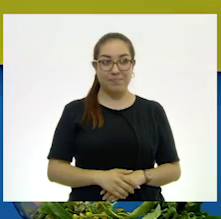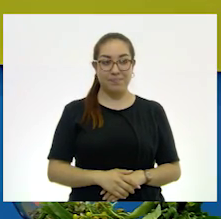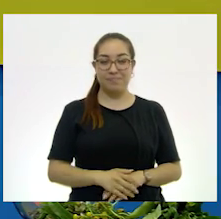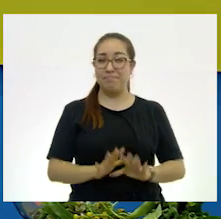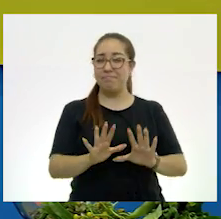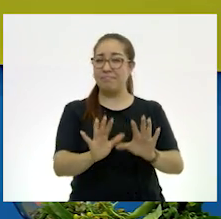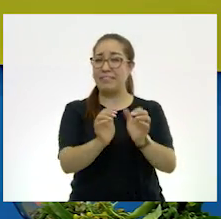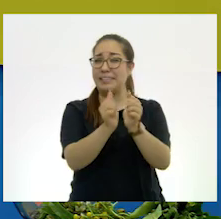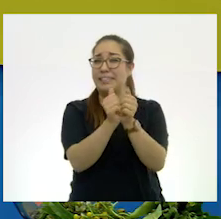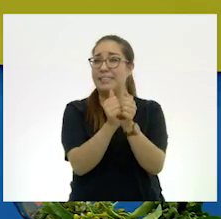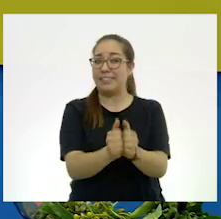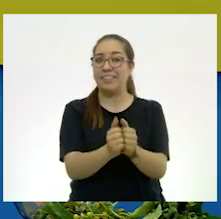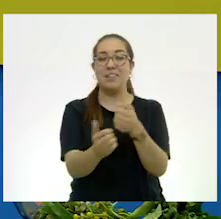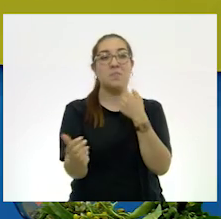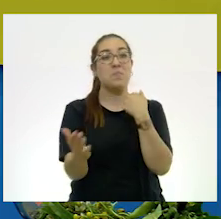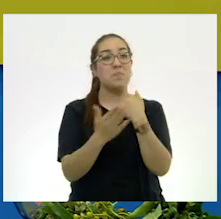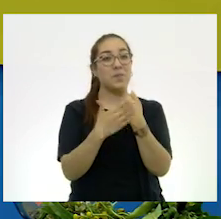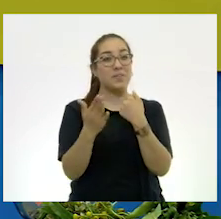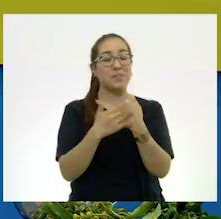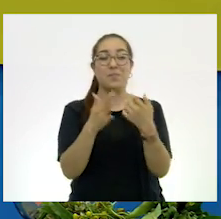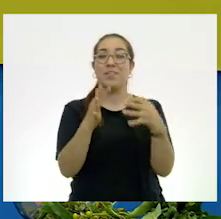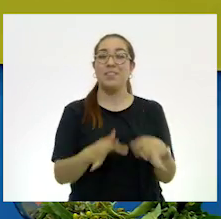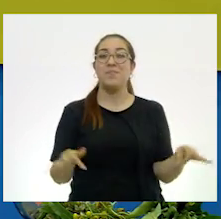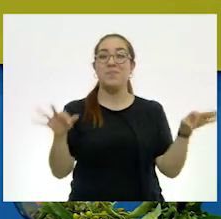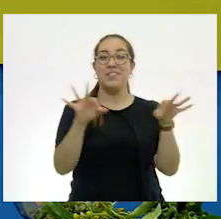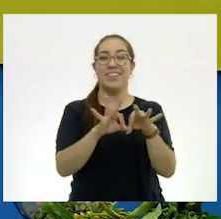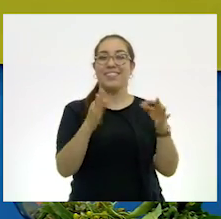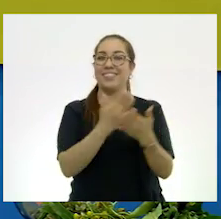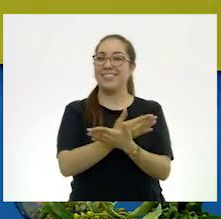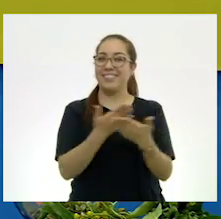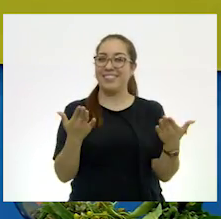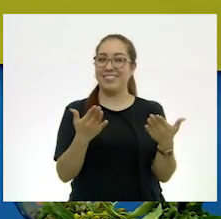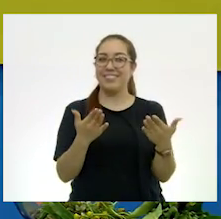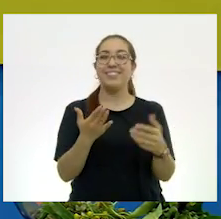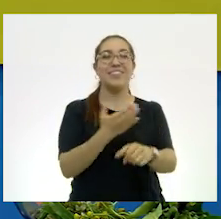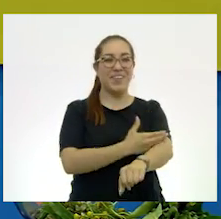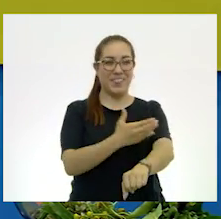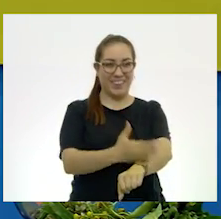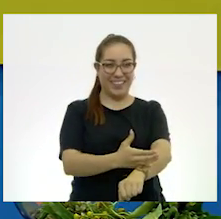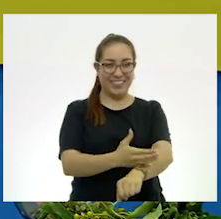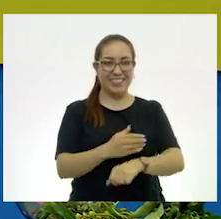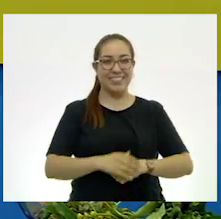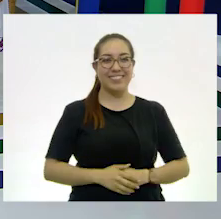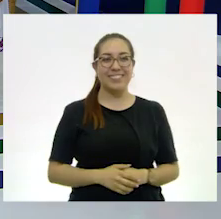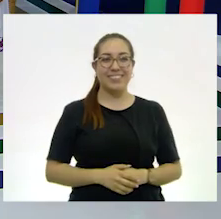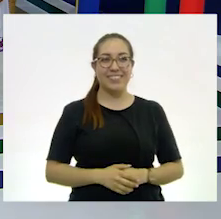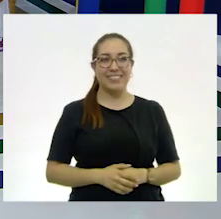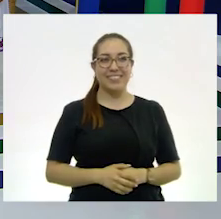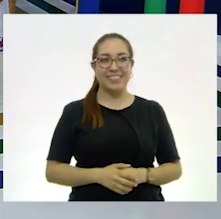No se muevan de su lugar porque tenemos algo muy importante para ustedes. Acompáñenos.